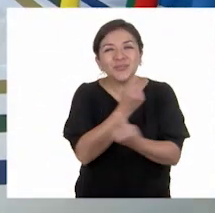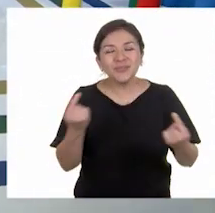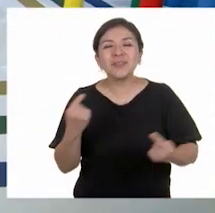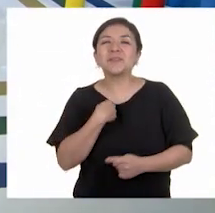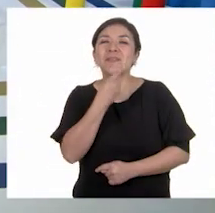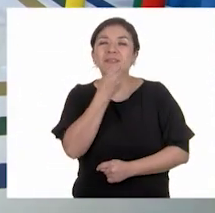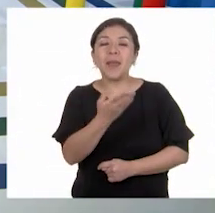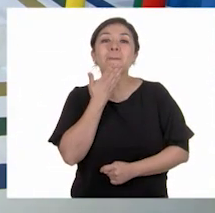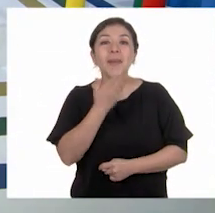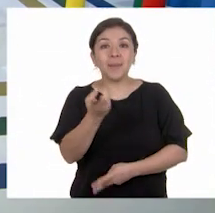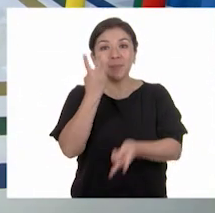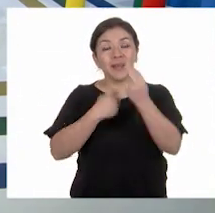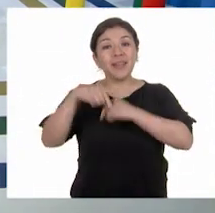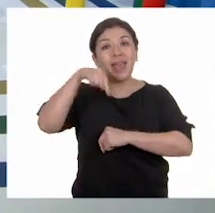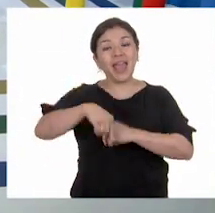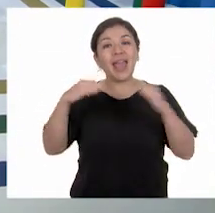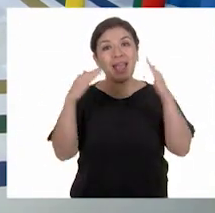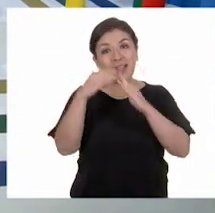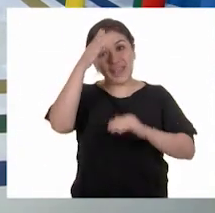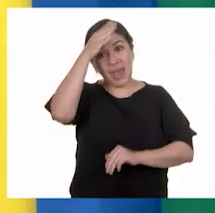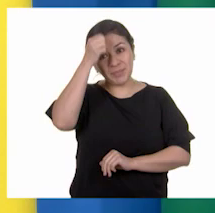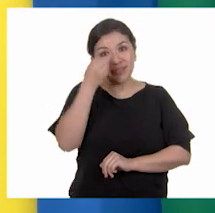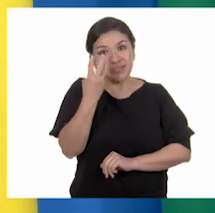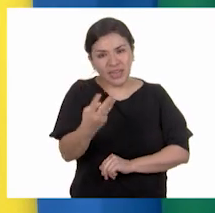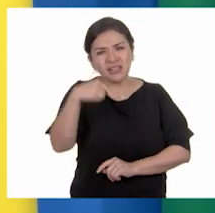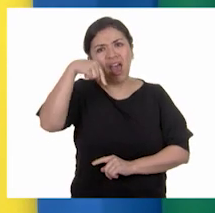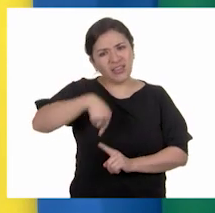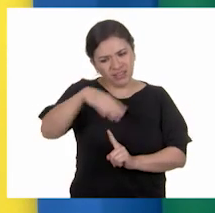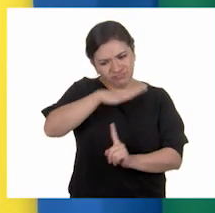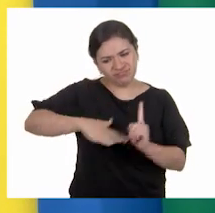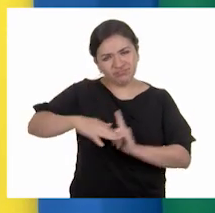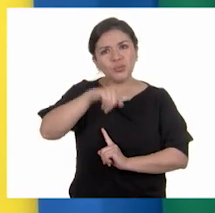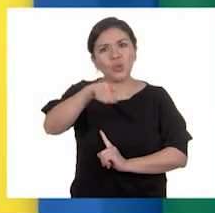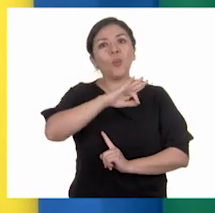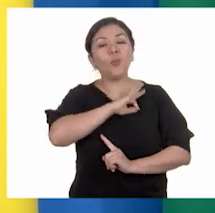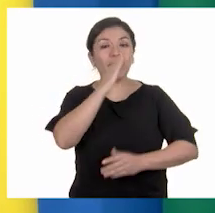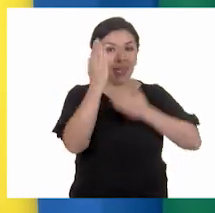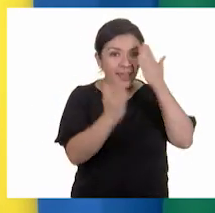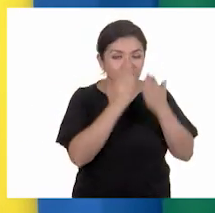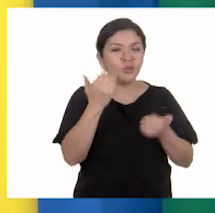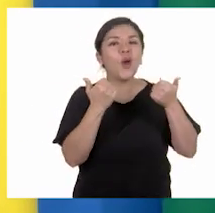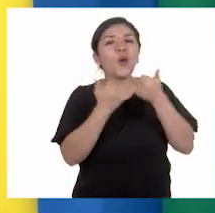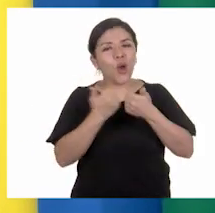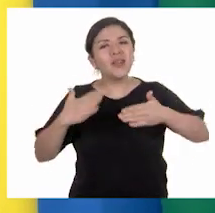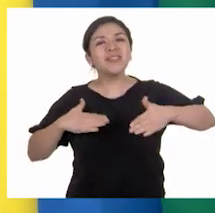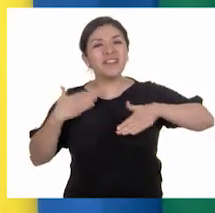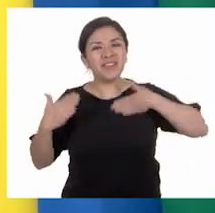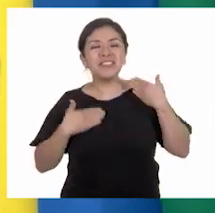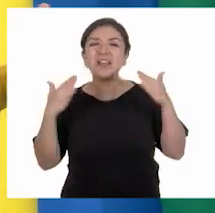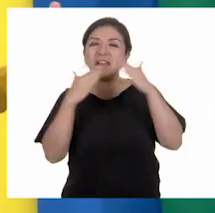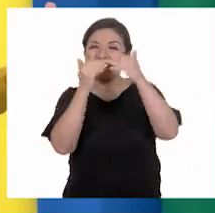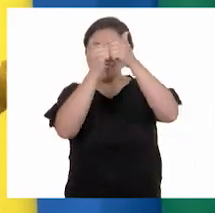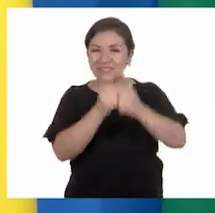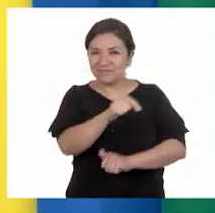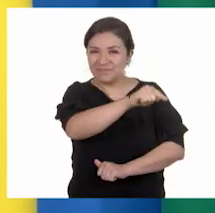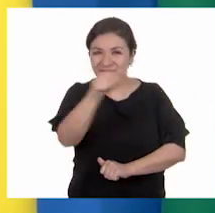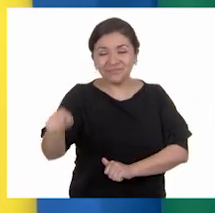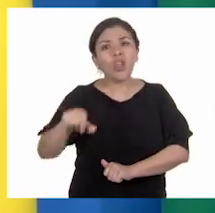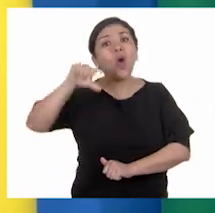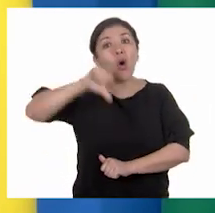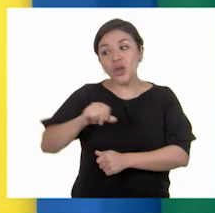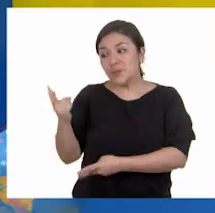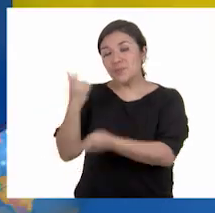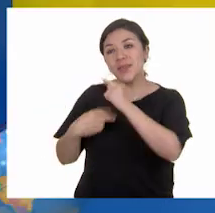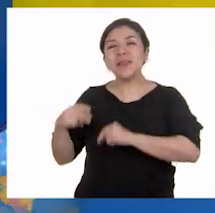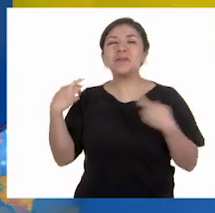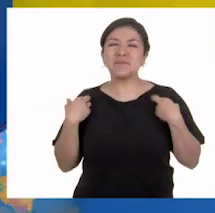Les damos la bienvenida a Aprende en Casa 3, un espacio en el que vamos a poder estudiar y divertirnos desde nuestros hogares. Hoy nos acompaña